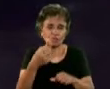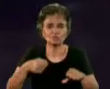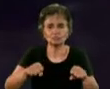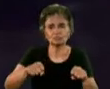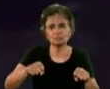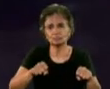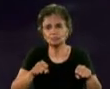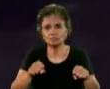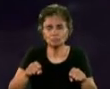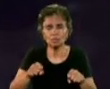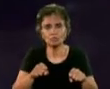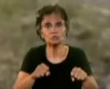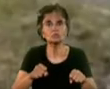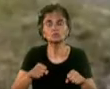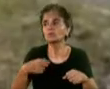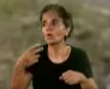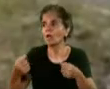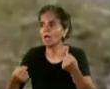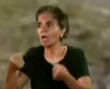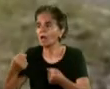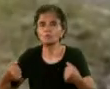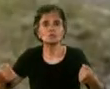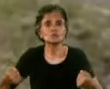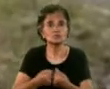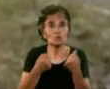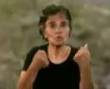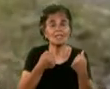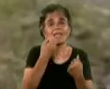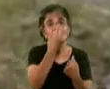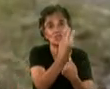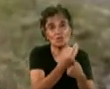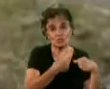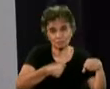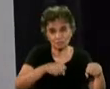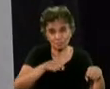una moto murieron al chocar con un automóvil.